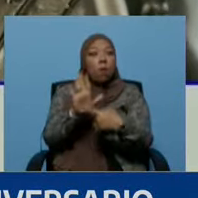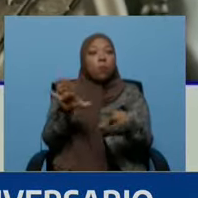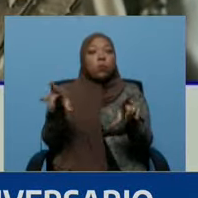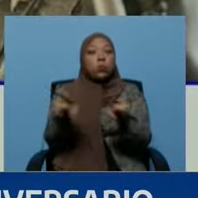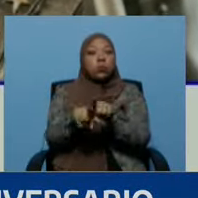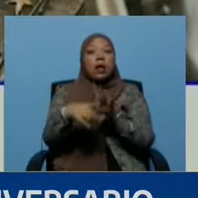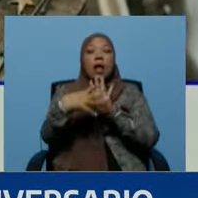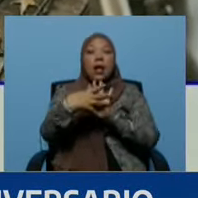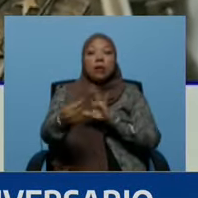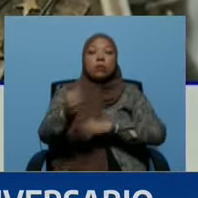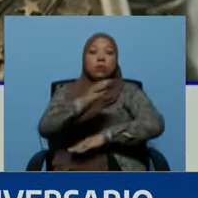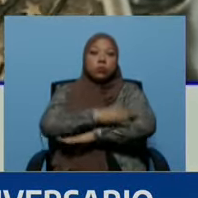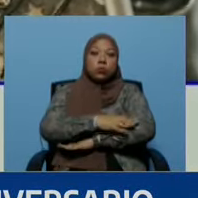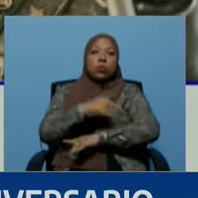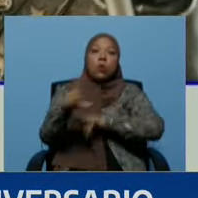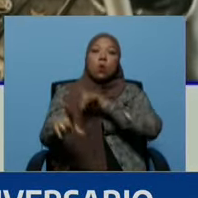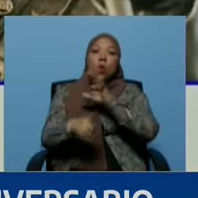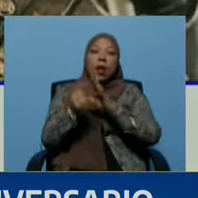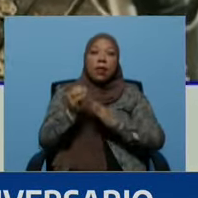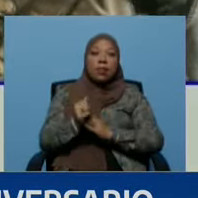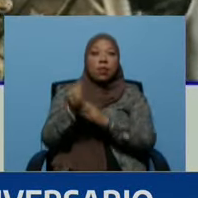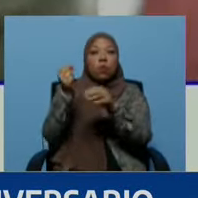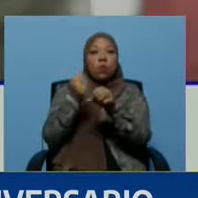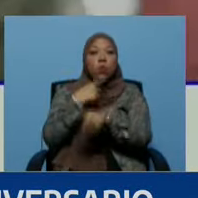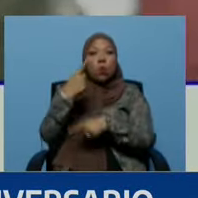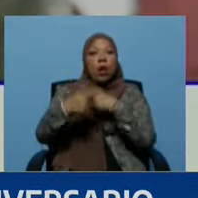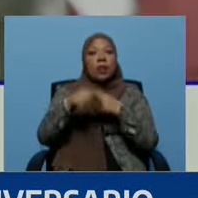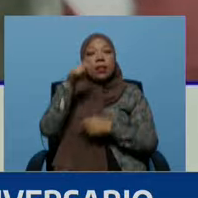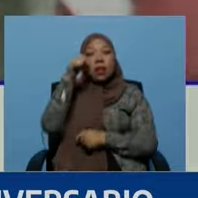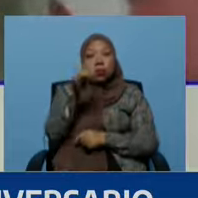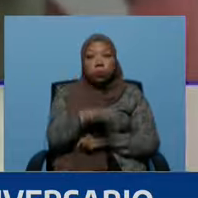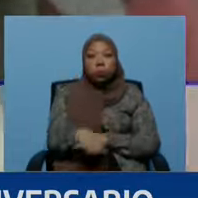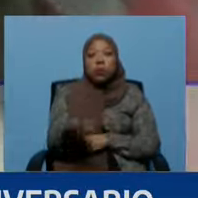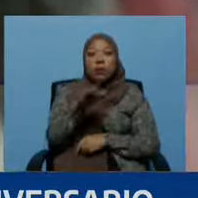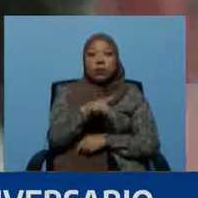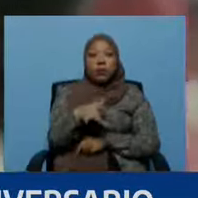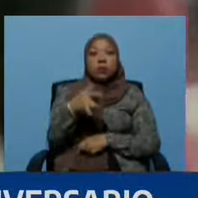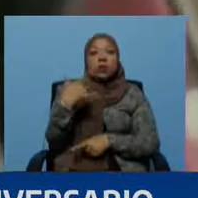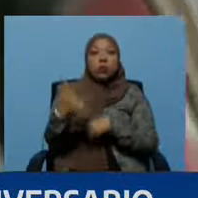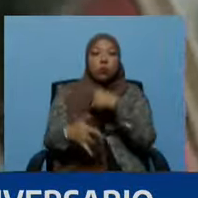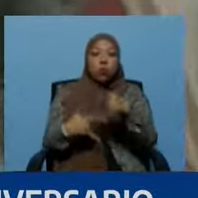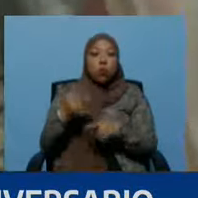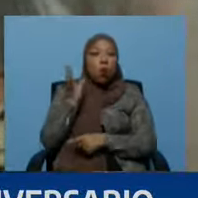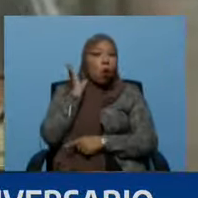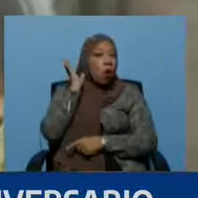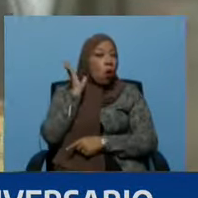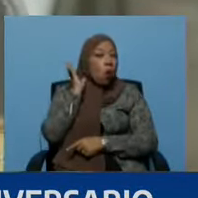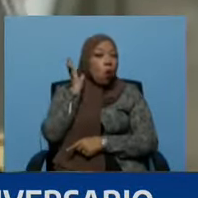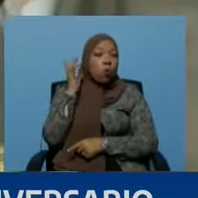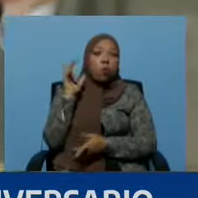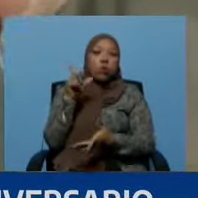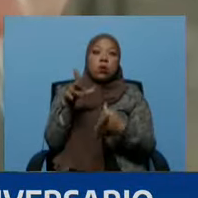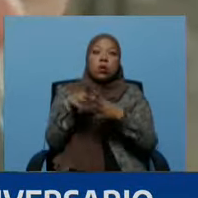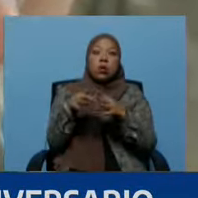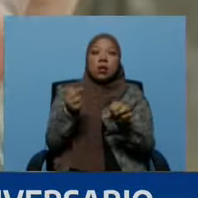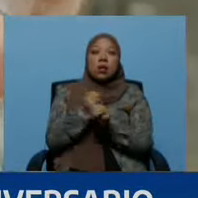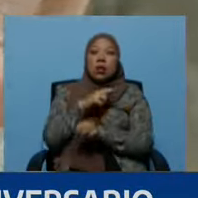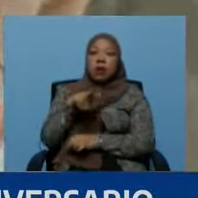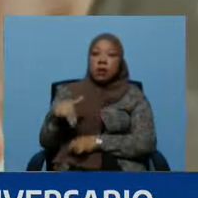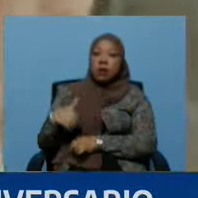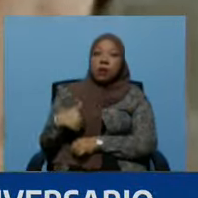su ejemplo y su liderazgo ante su pueblo. Estamos conscientes que solo con usted al